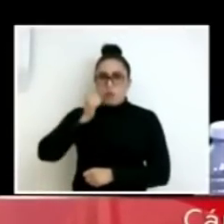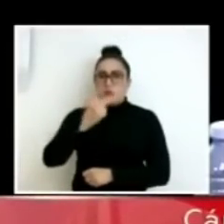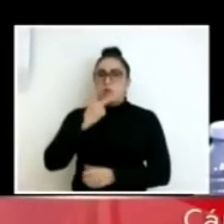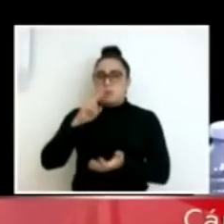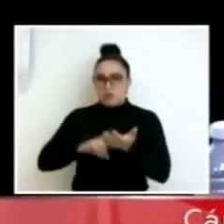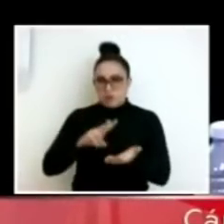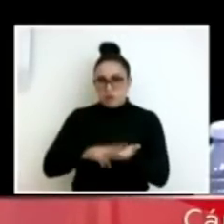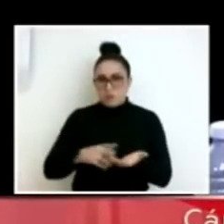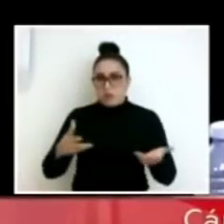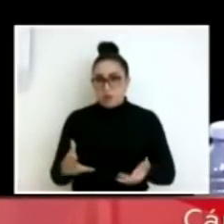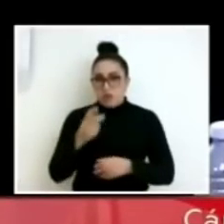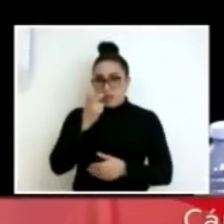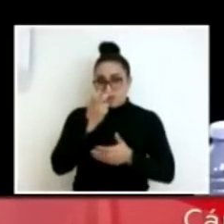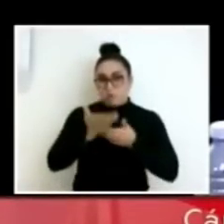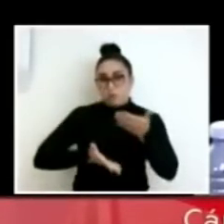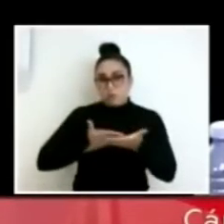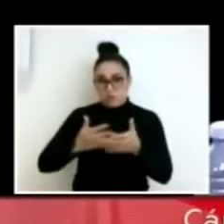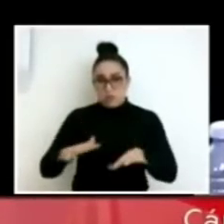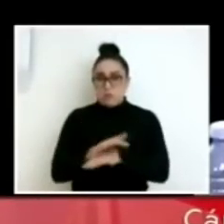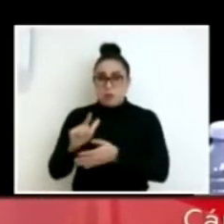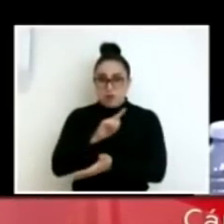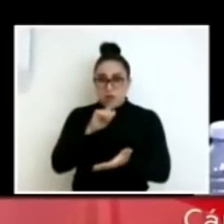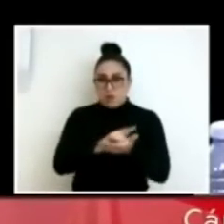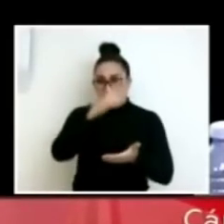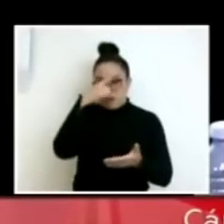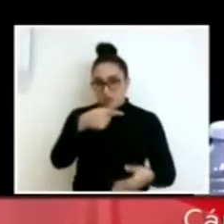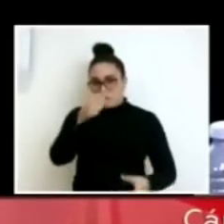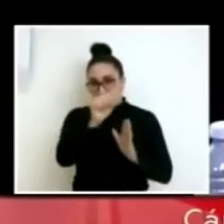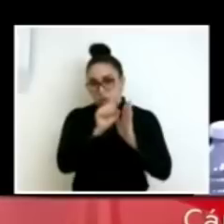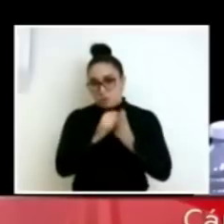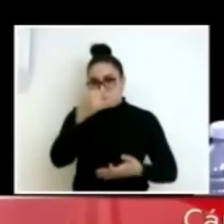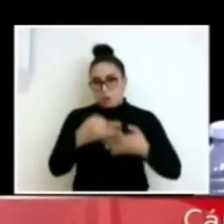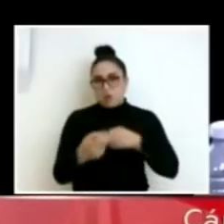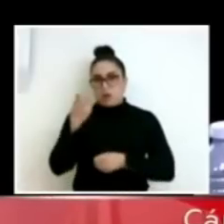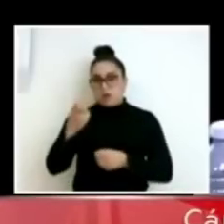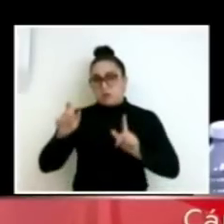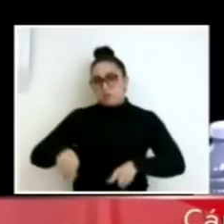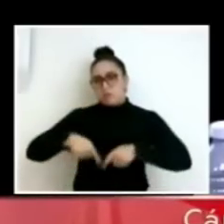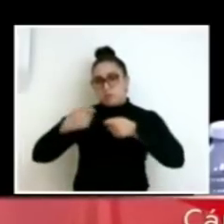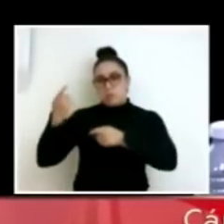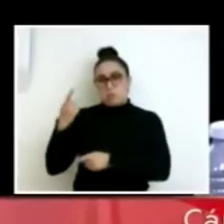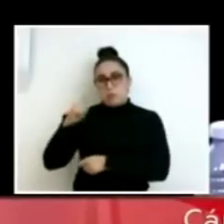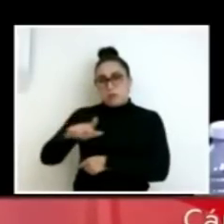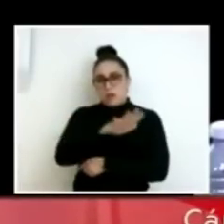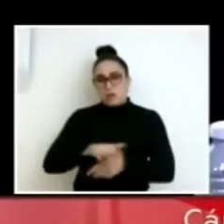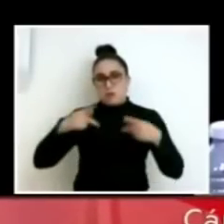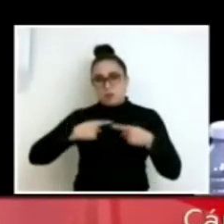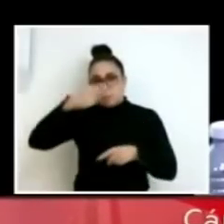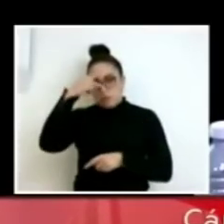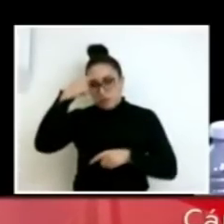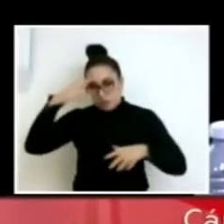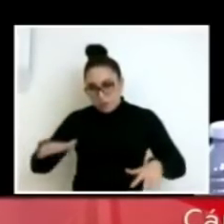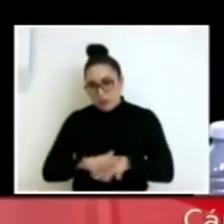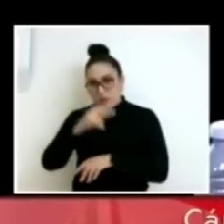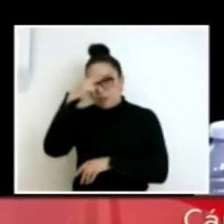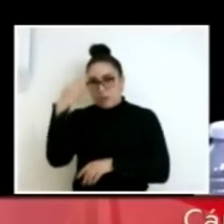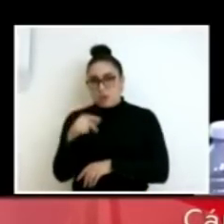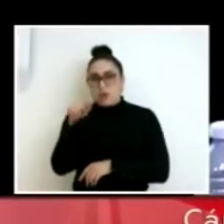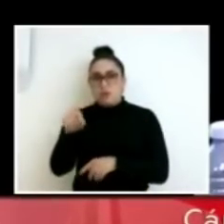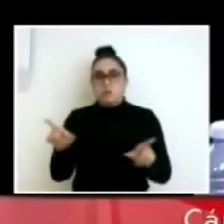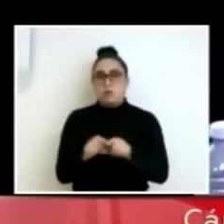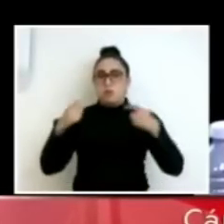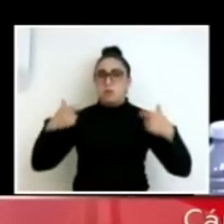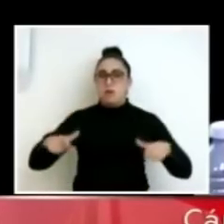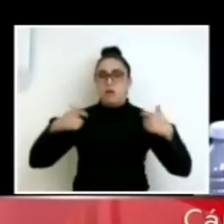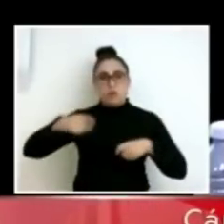histórico, y que esta reforma es un paso más del mandato de la mayoría para transformar un México que era de unos cuantos y regresarlo